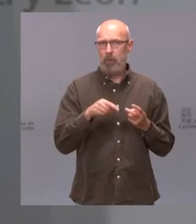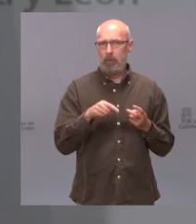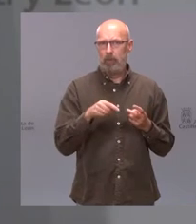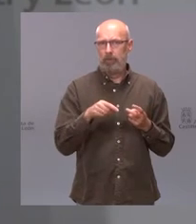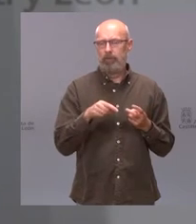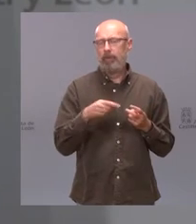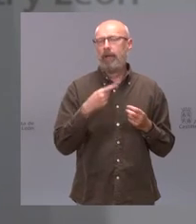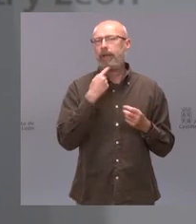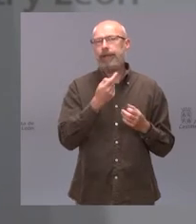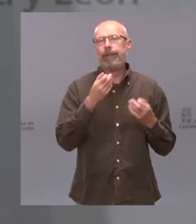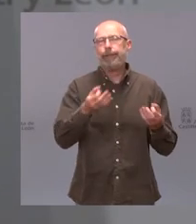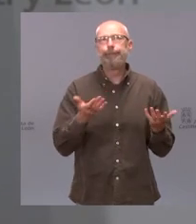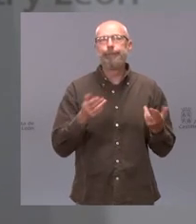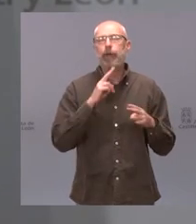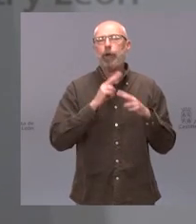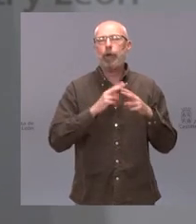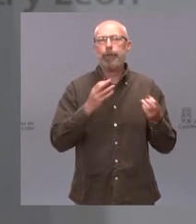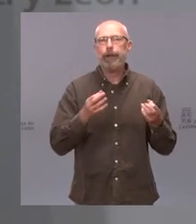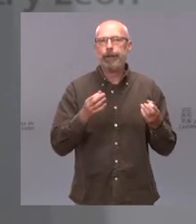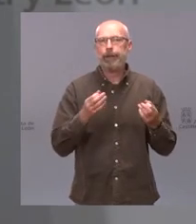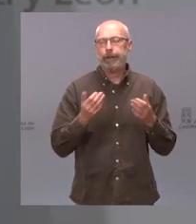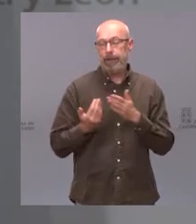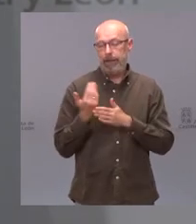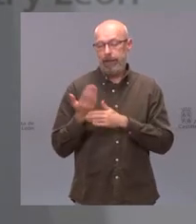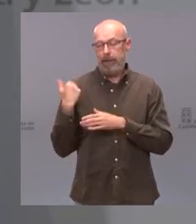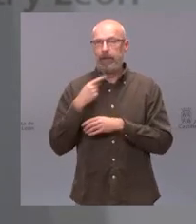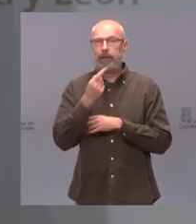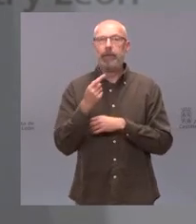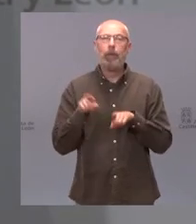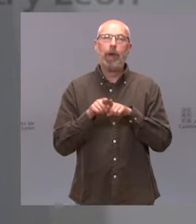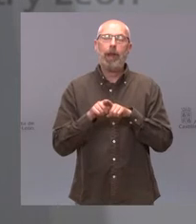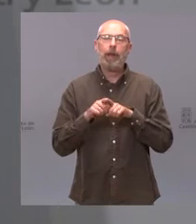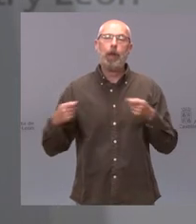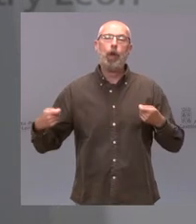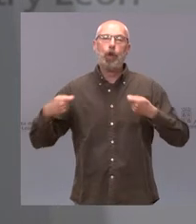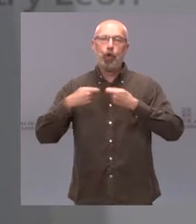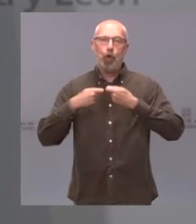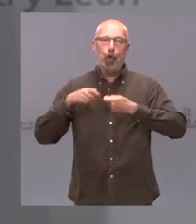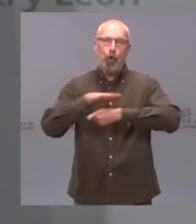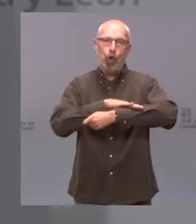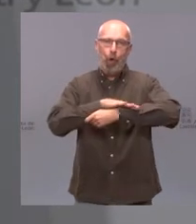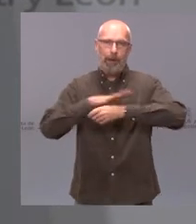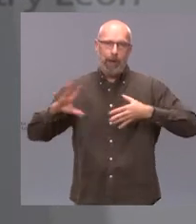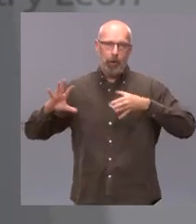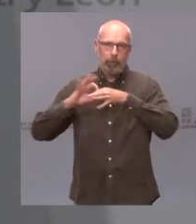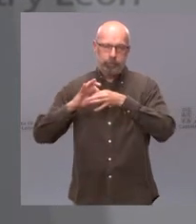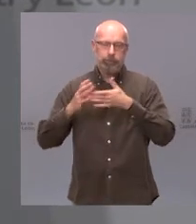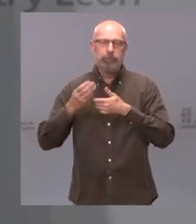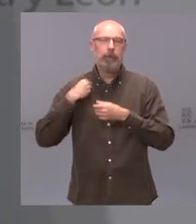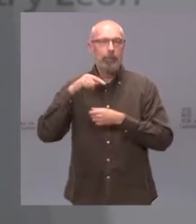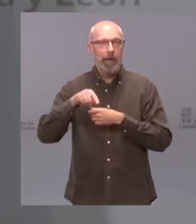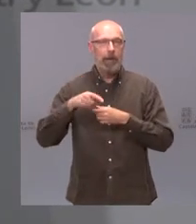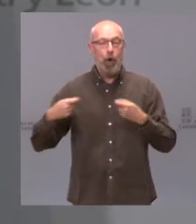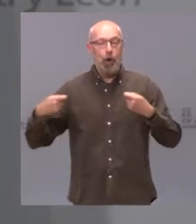llamar en estos días la cogobernanza. La cogobernanza es, se hace lo que